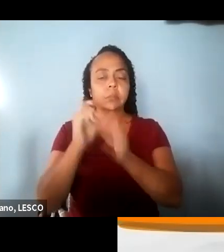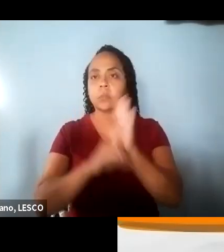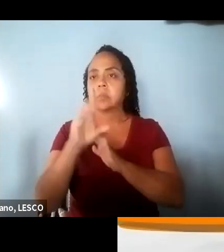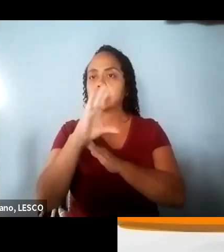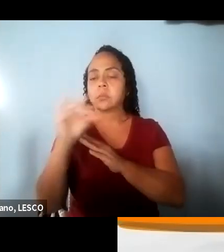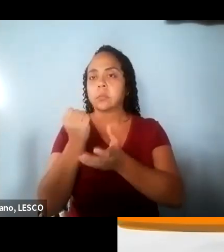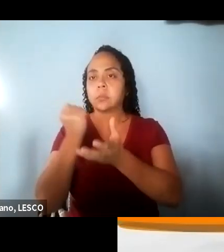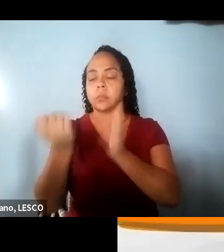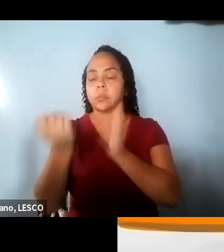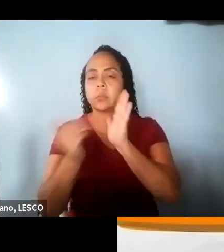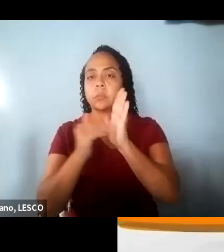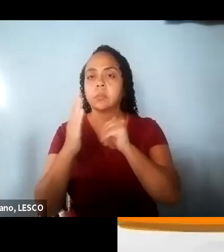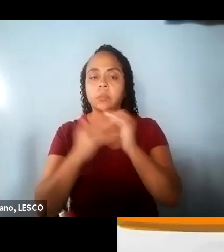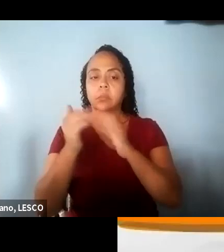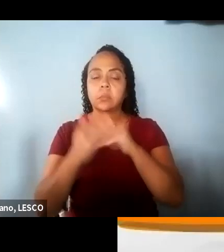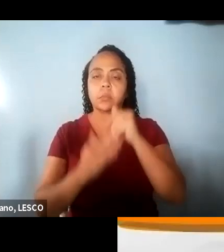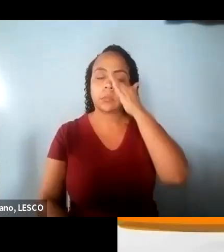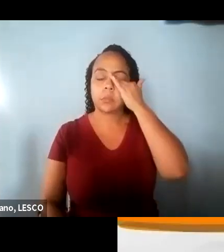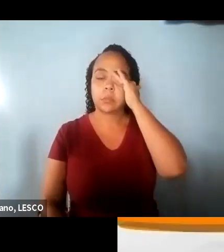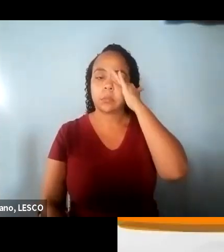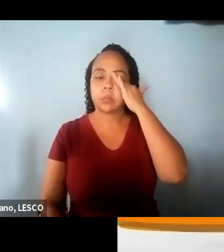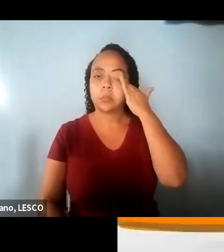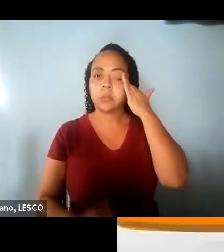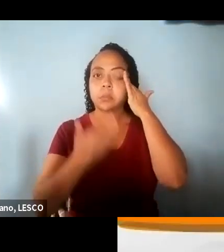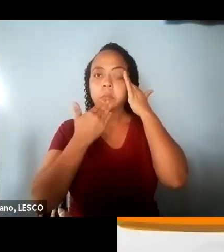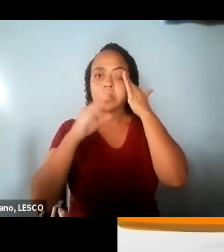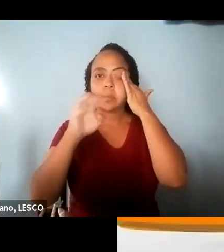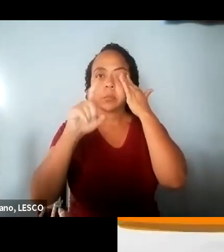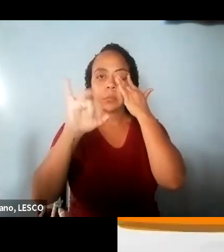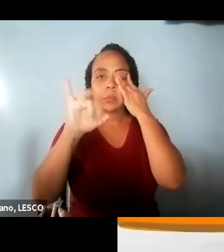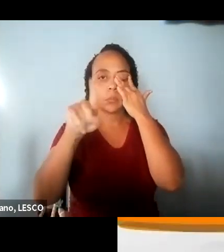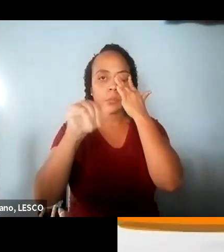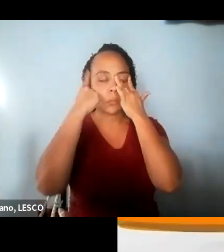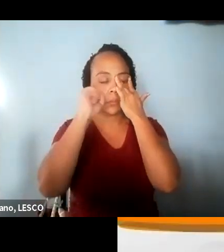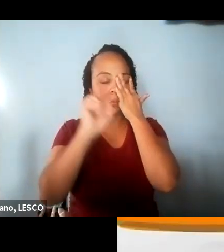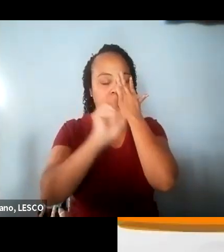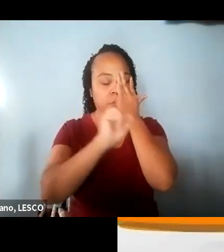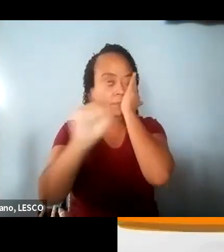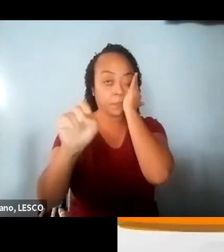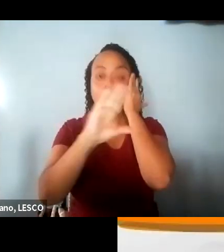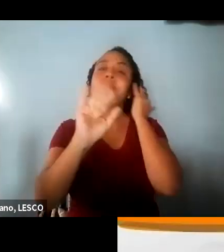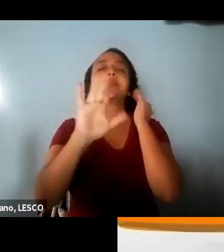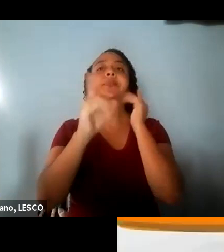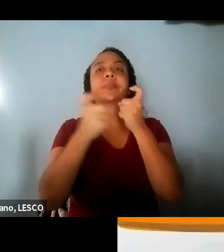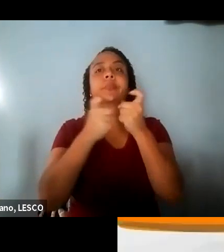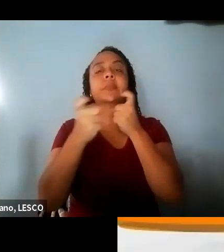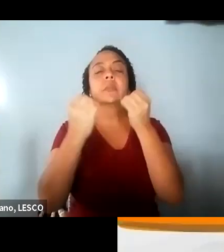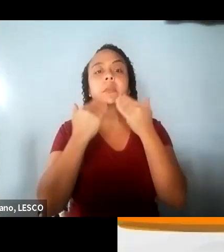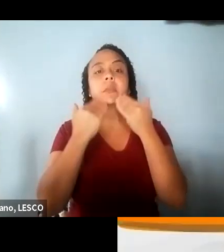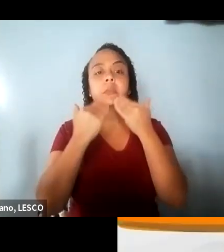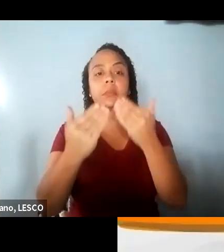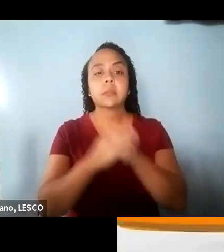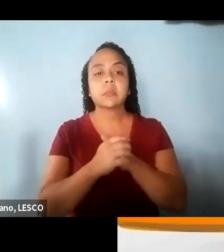reconstrucción gracias realiza por la pregunta y por tu liberación y muchas gracias a la